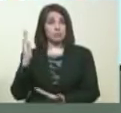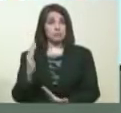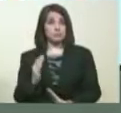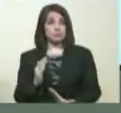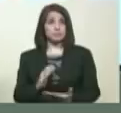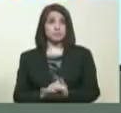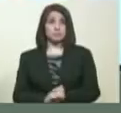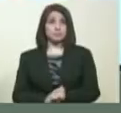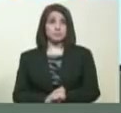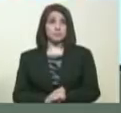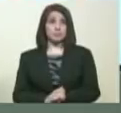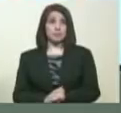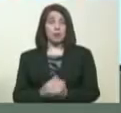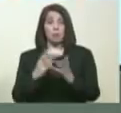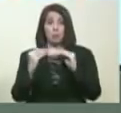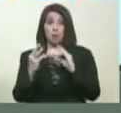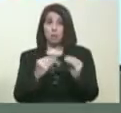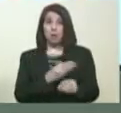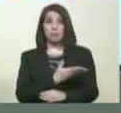ustedes